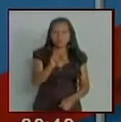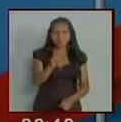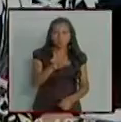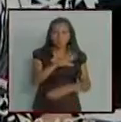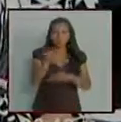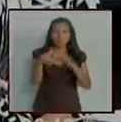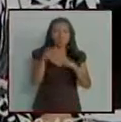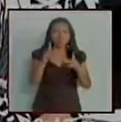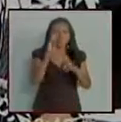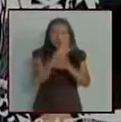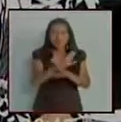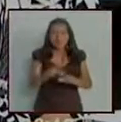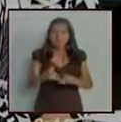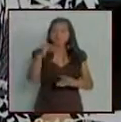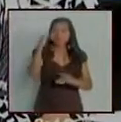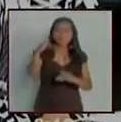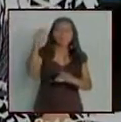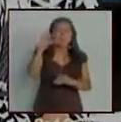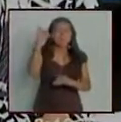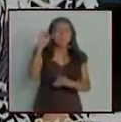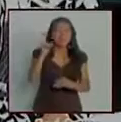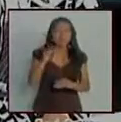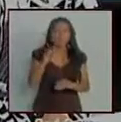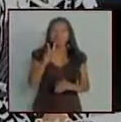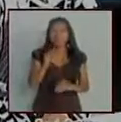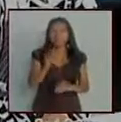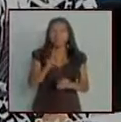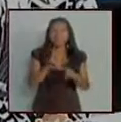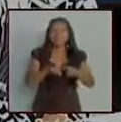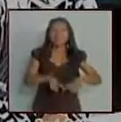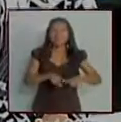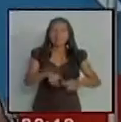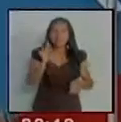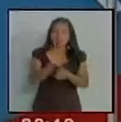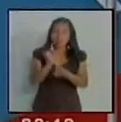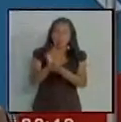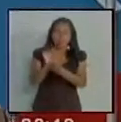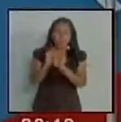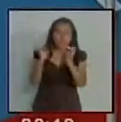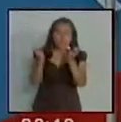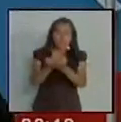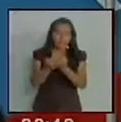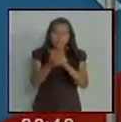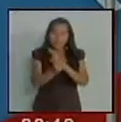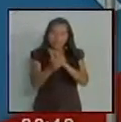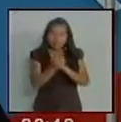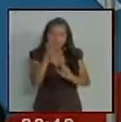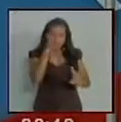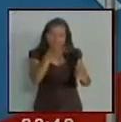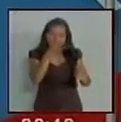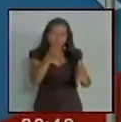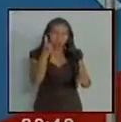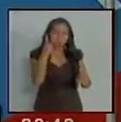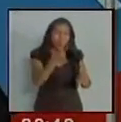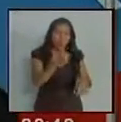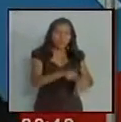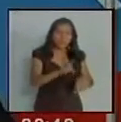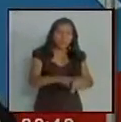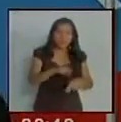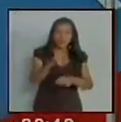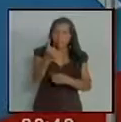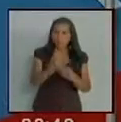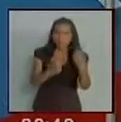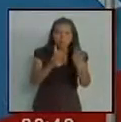sirve para todas las edades. Hay que buscar un equipo de profesionales donde esté su médico de cabecera, su otorrino, su fonoaudióloga,